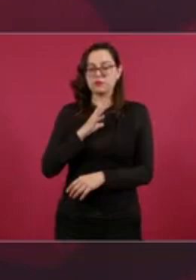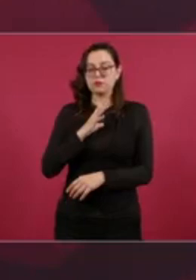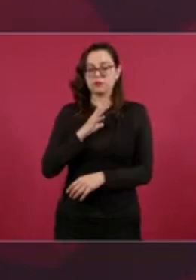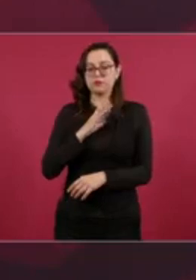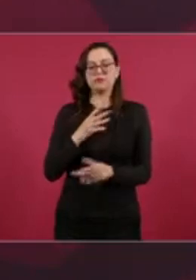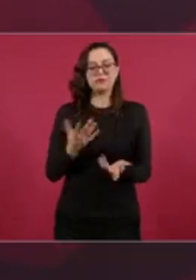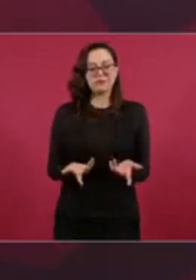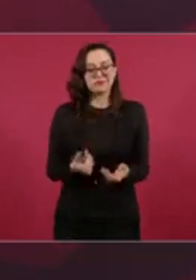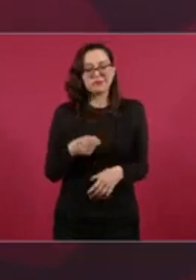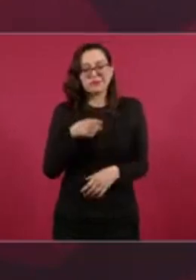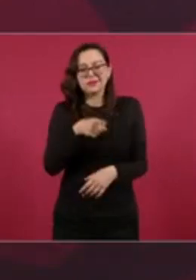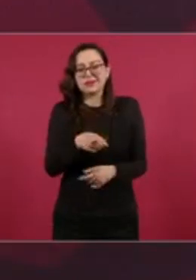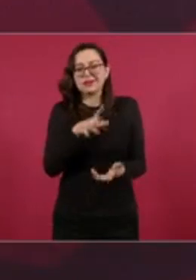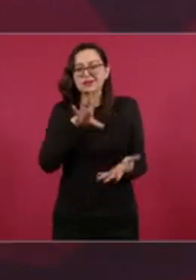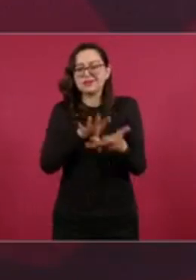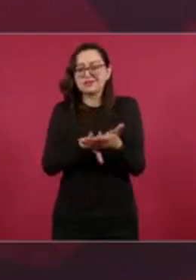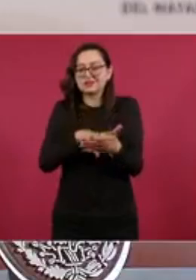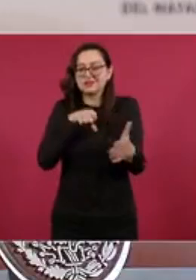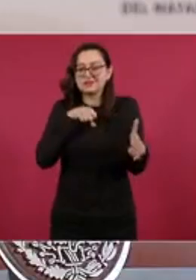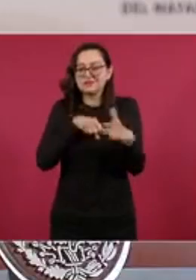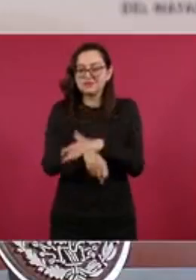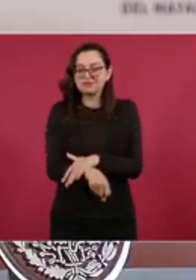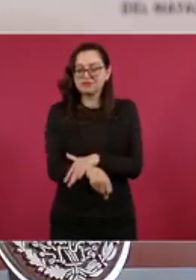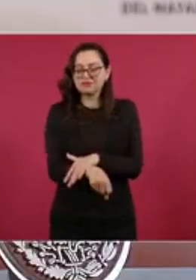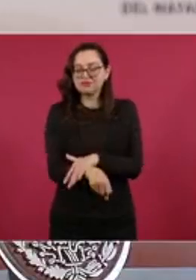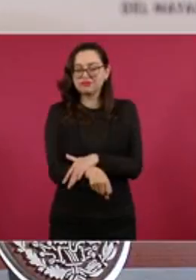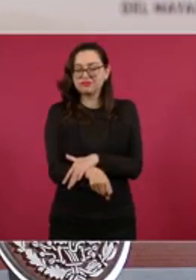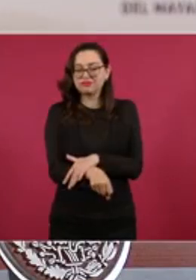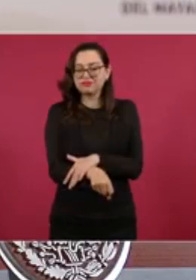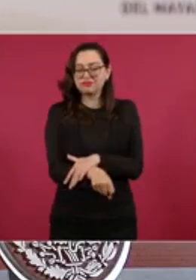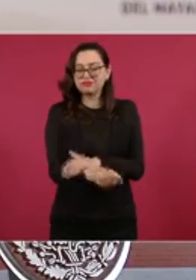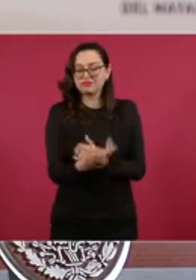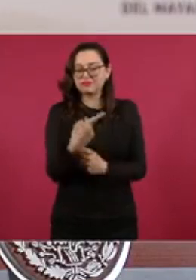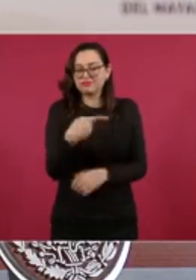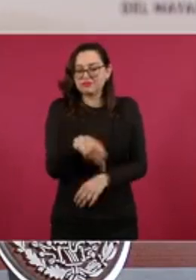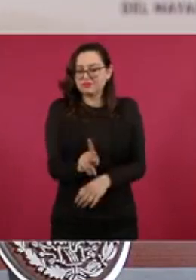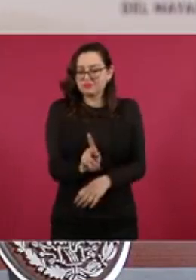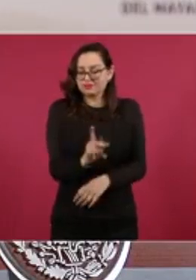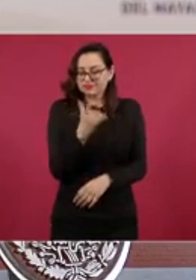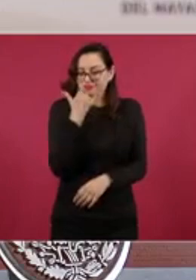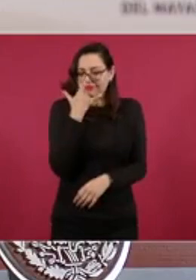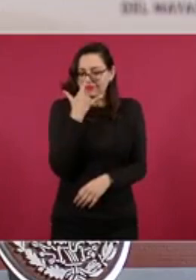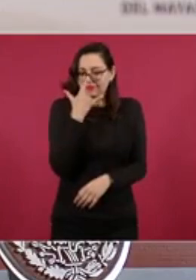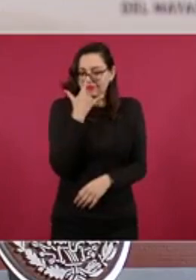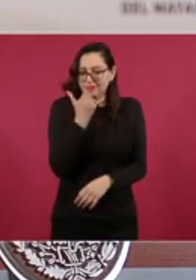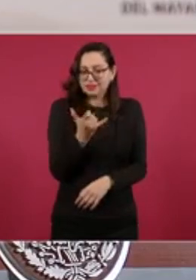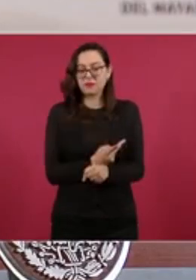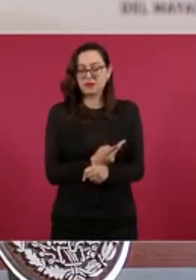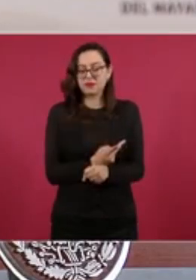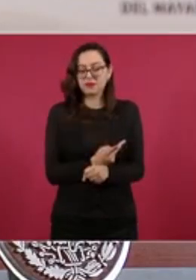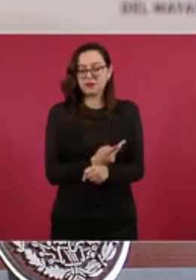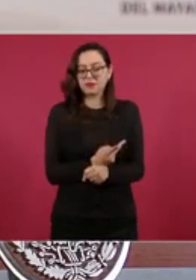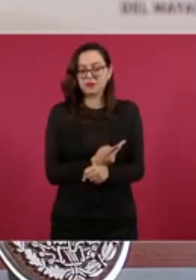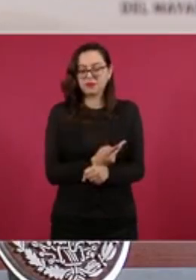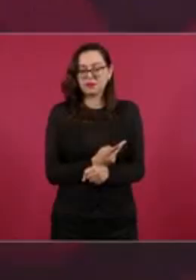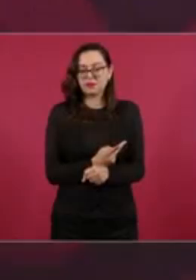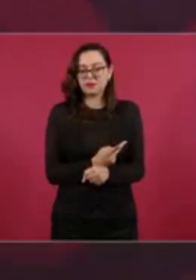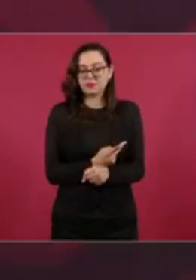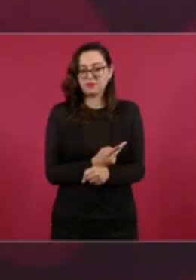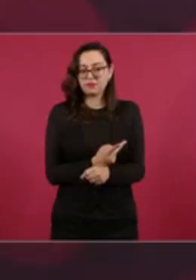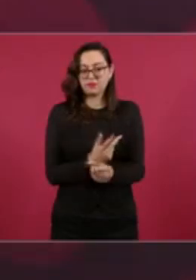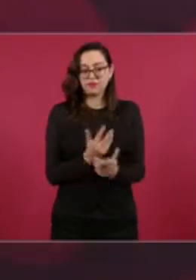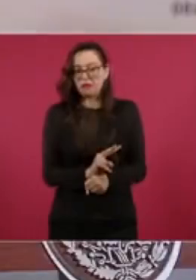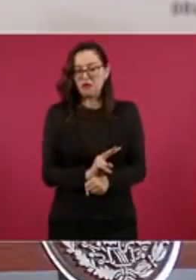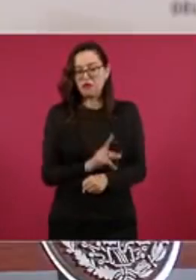un arresto administrativo pero eh No se cumplieron los